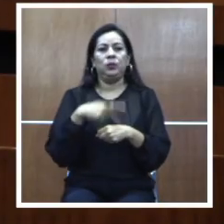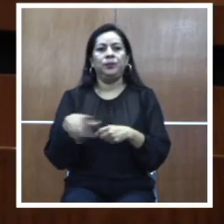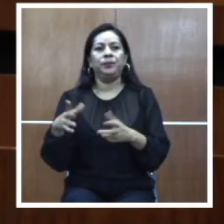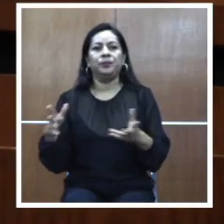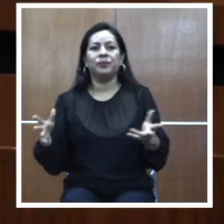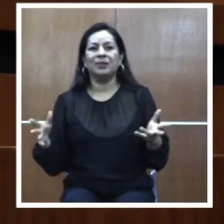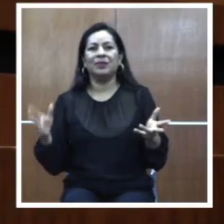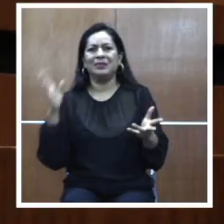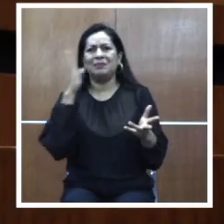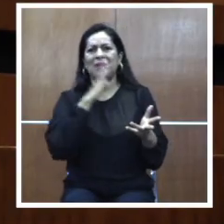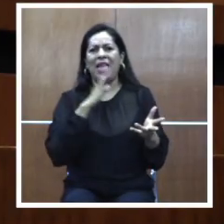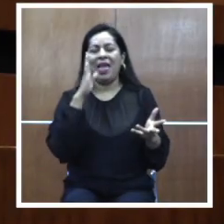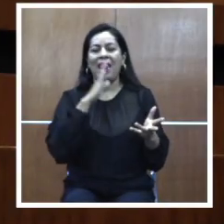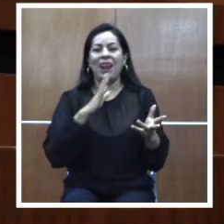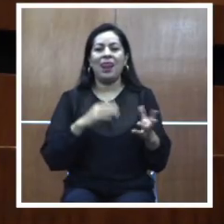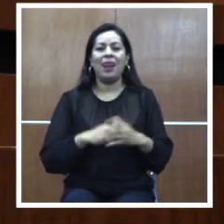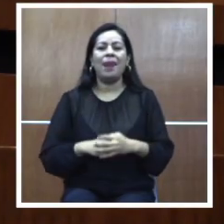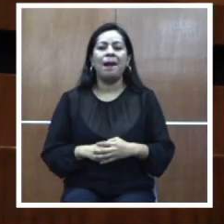Cuestión falaz.